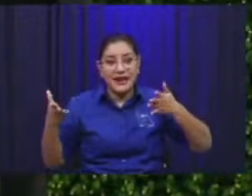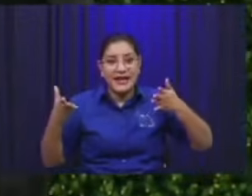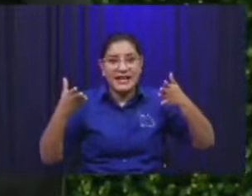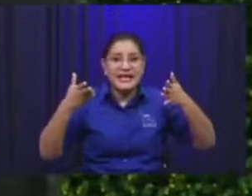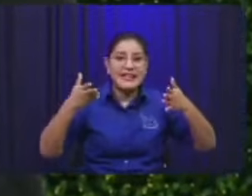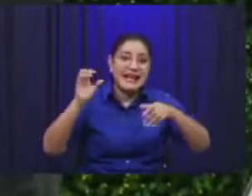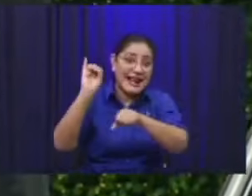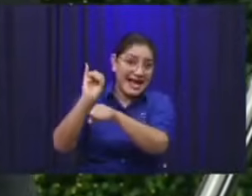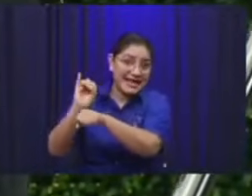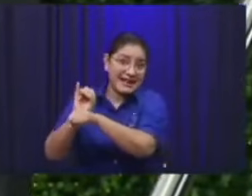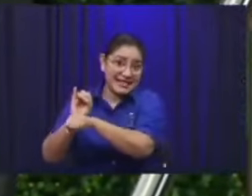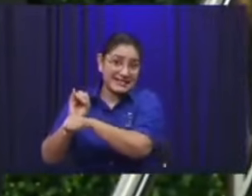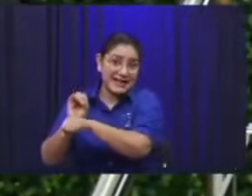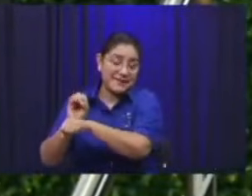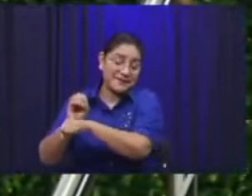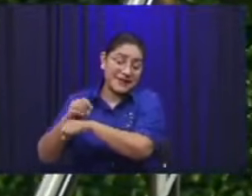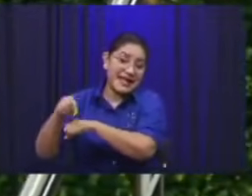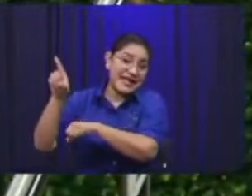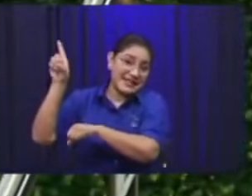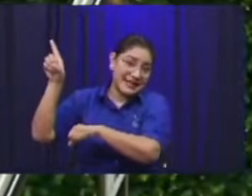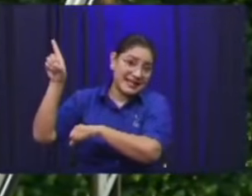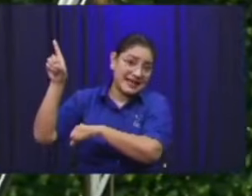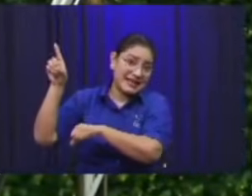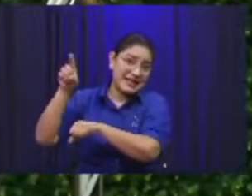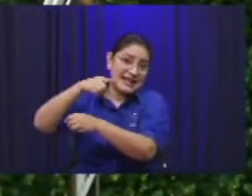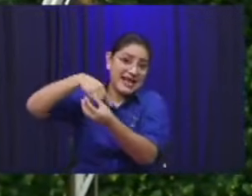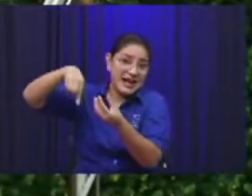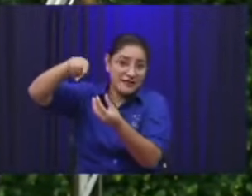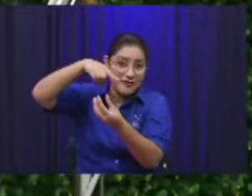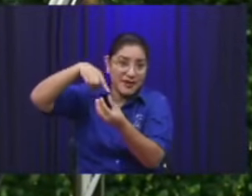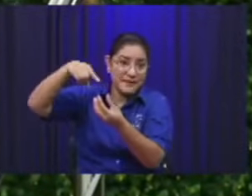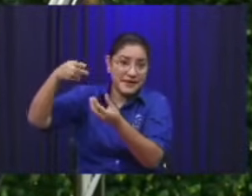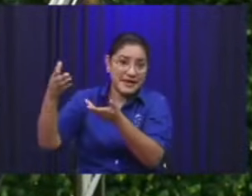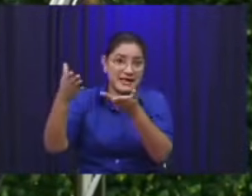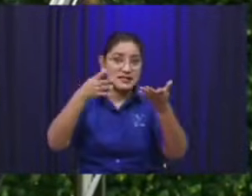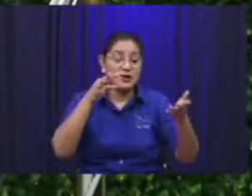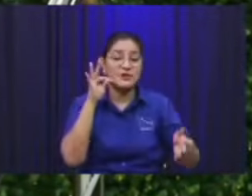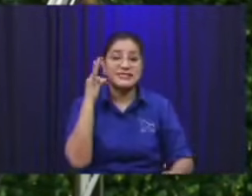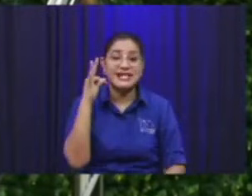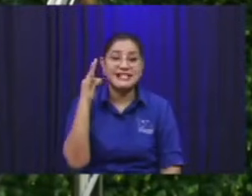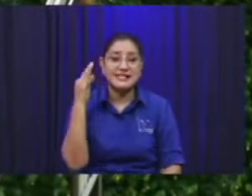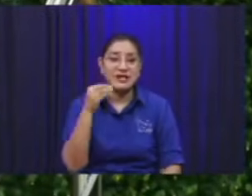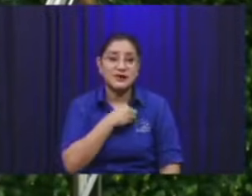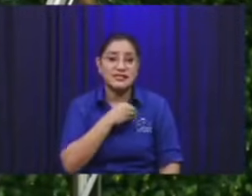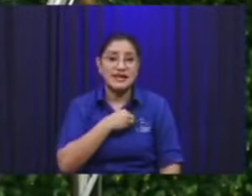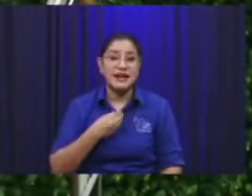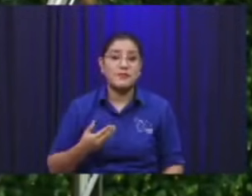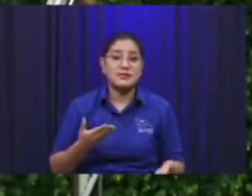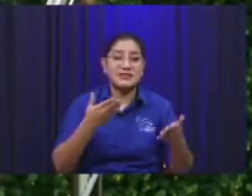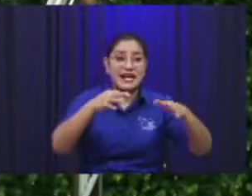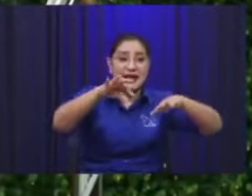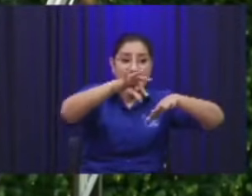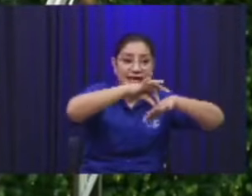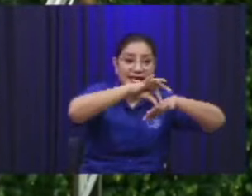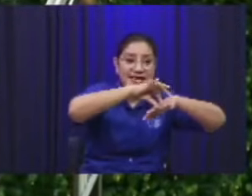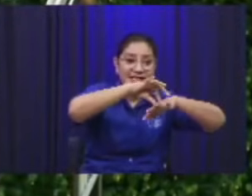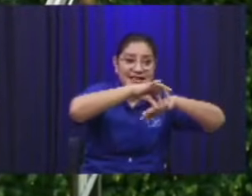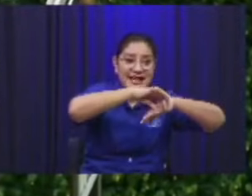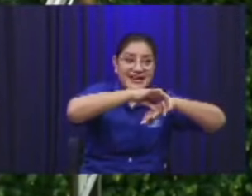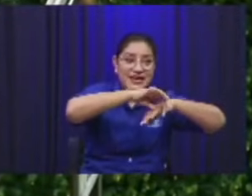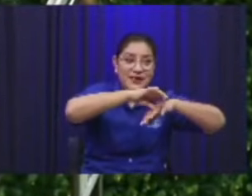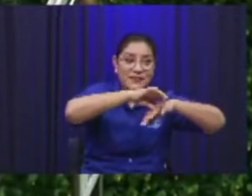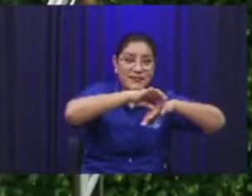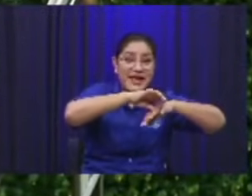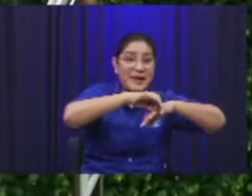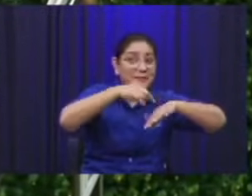congregación y mi familia somos testigos y le queremos entregar este año y me lo puse